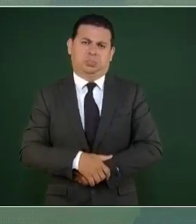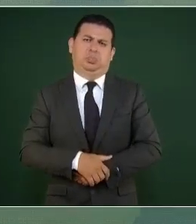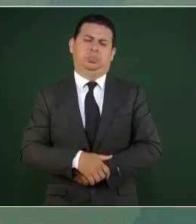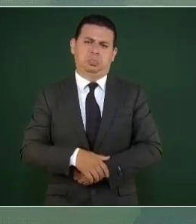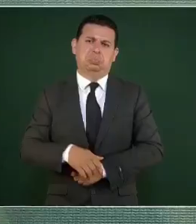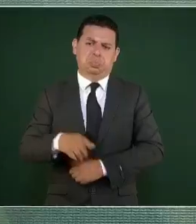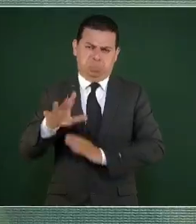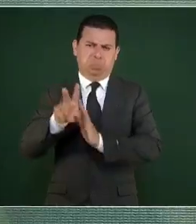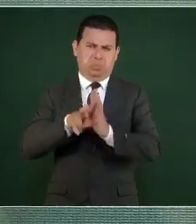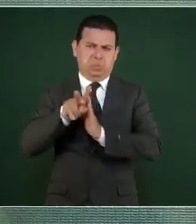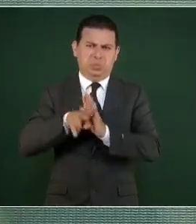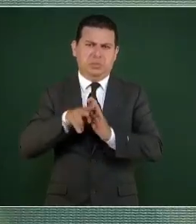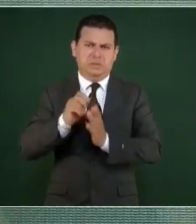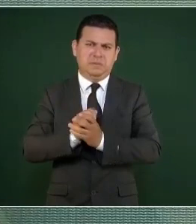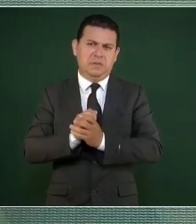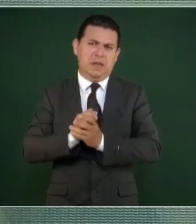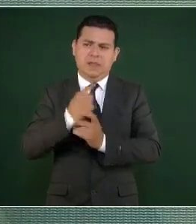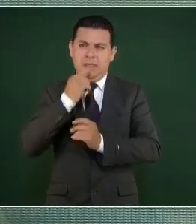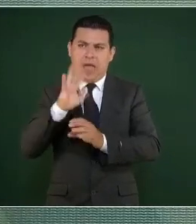que tienen el video, un general.